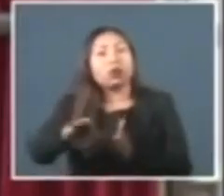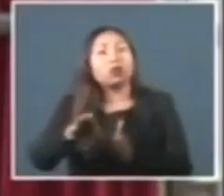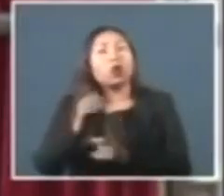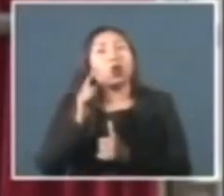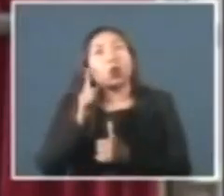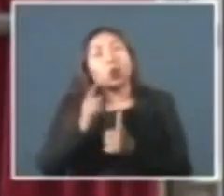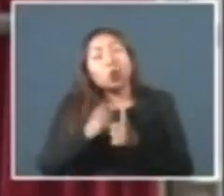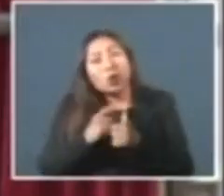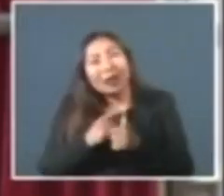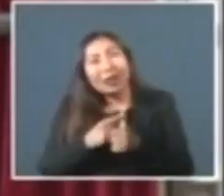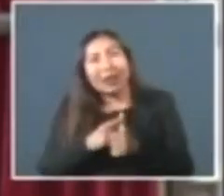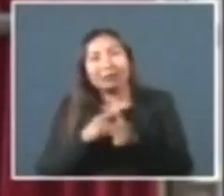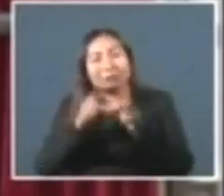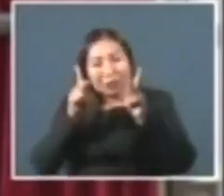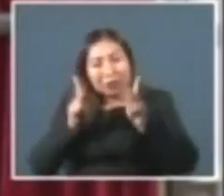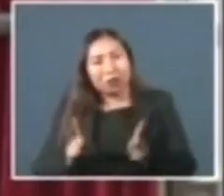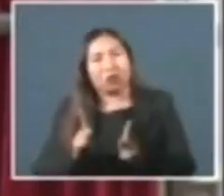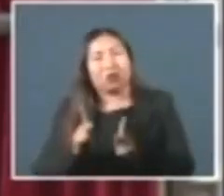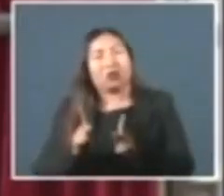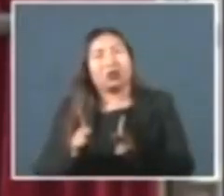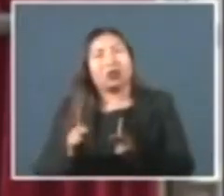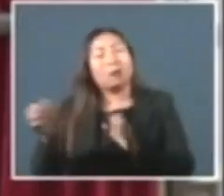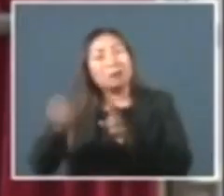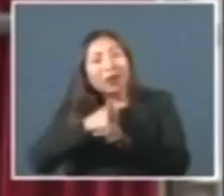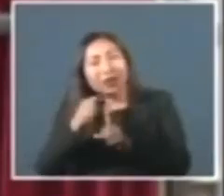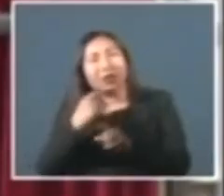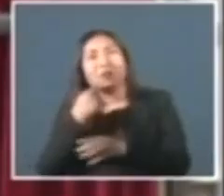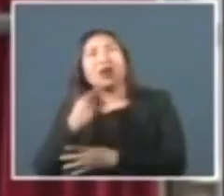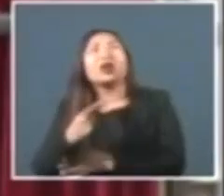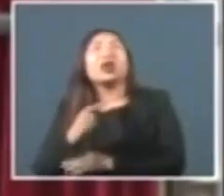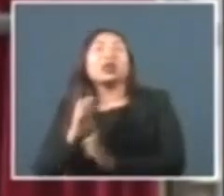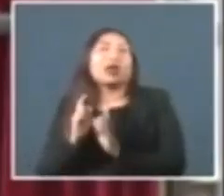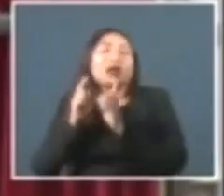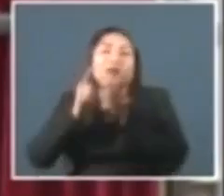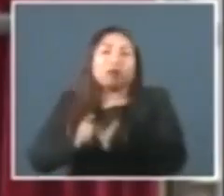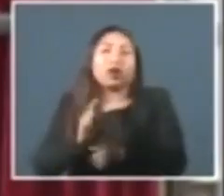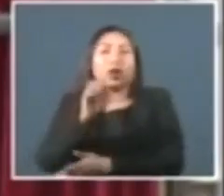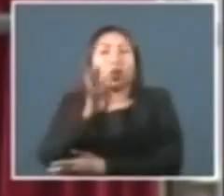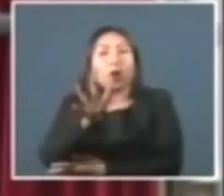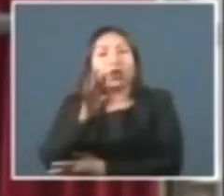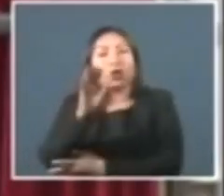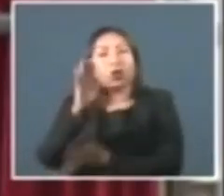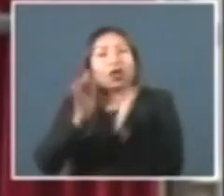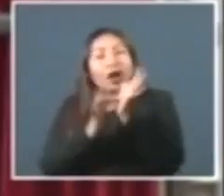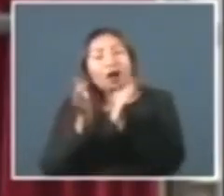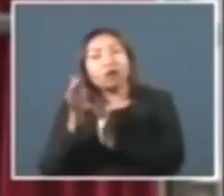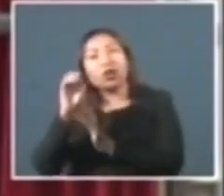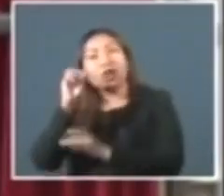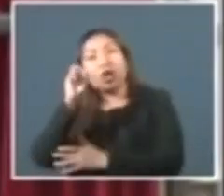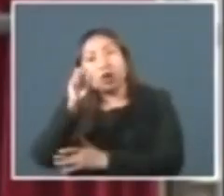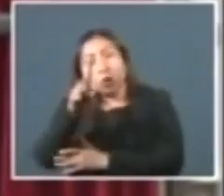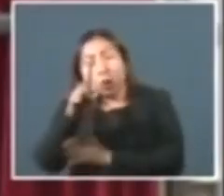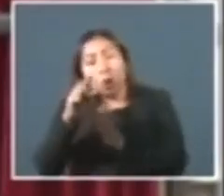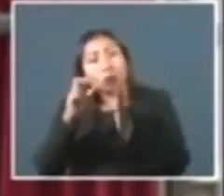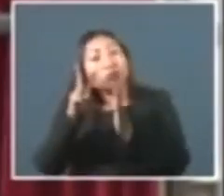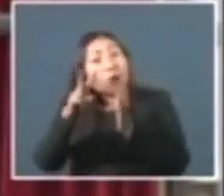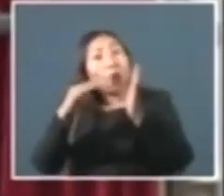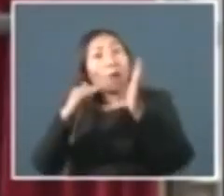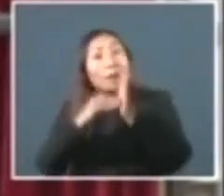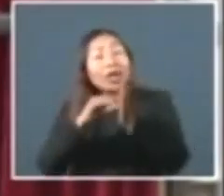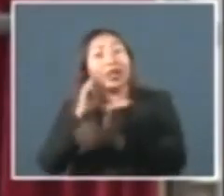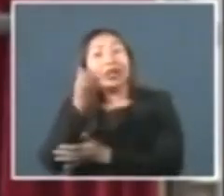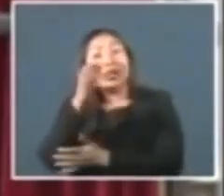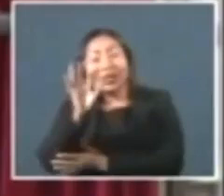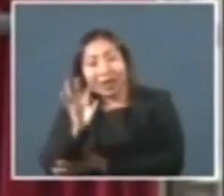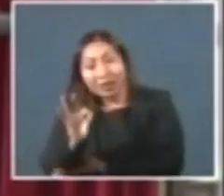llegó a decirnos a nosotros que cuando él fue el día 4 de abril del 2019 a presentarle